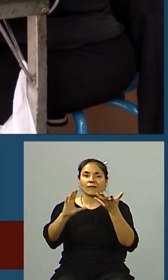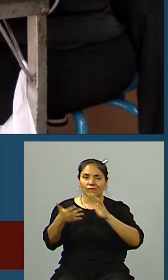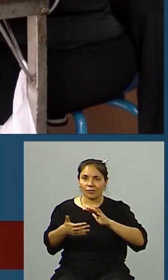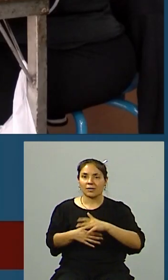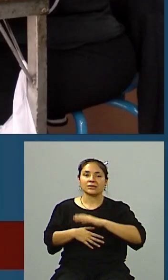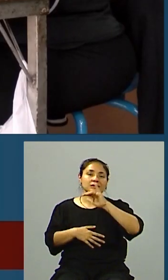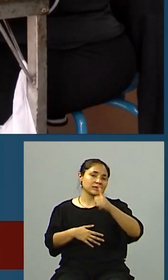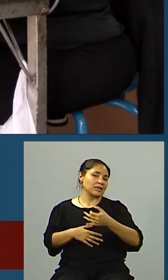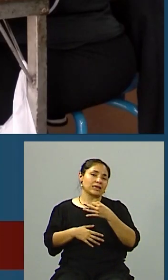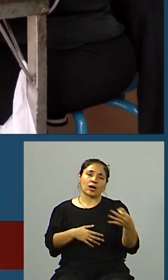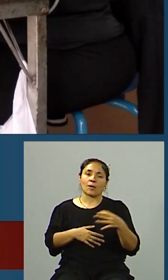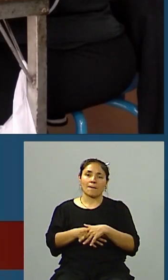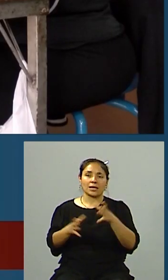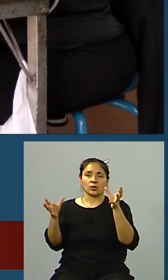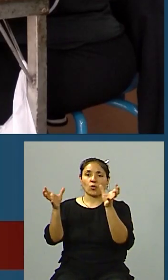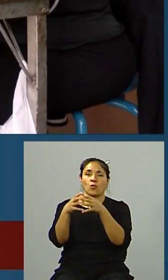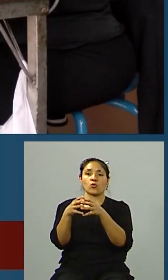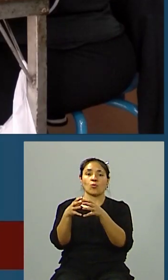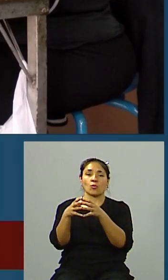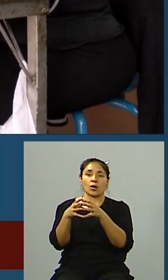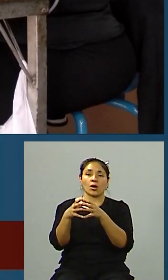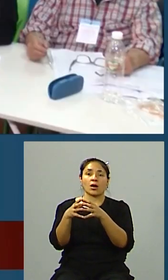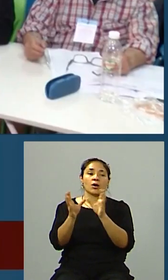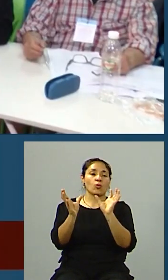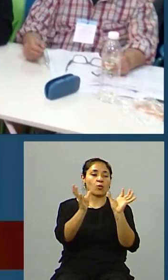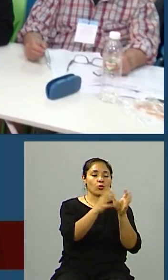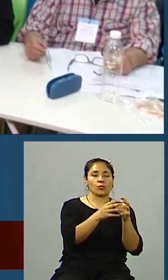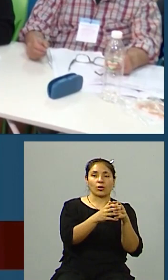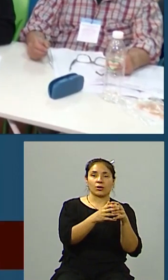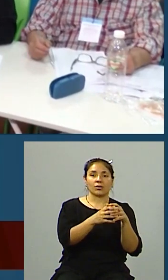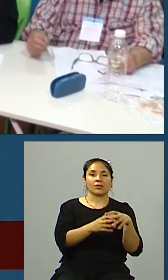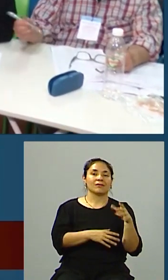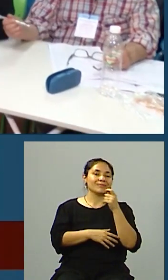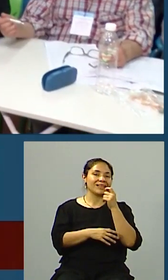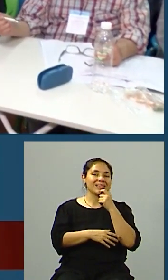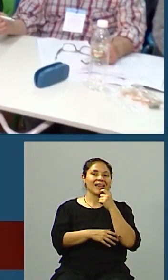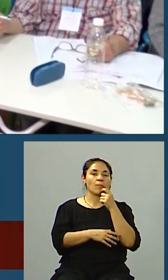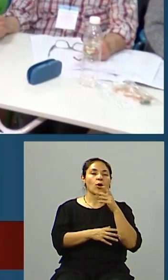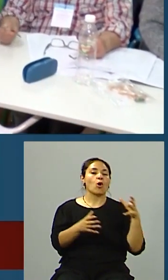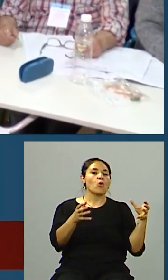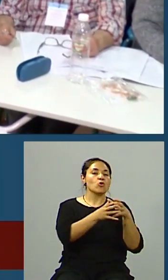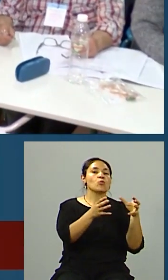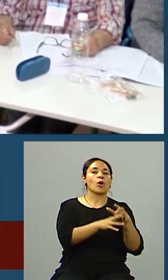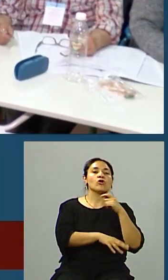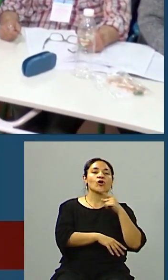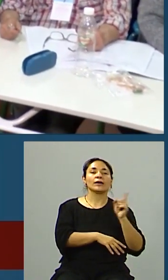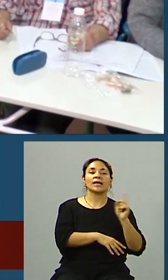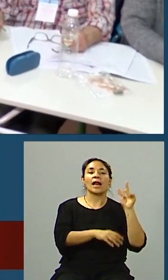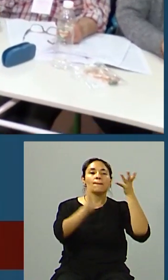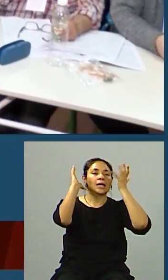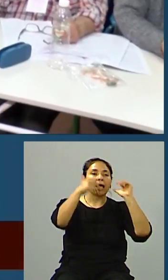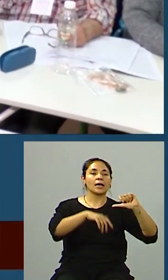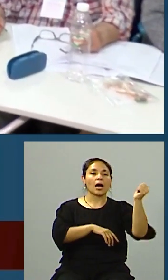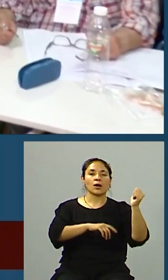dos coaliciones, la coalición de los que no quieren que gane Massa y la coalición de los que no quieren que gane Milei. Y dentro de esa coalición se